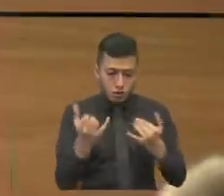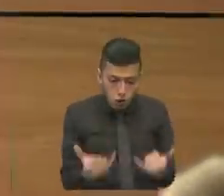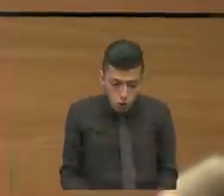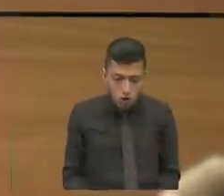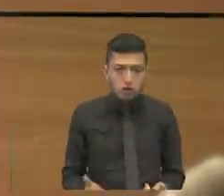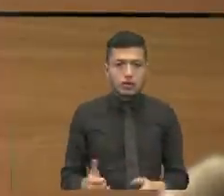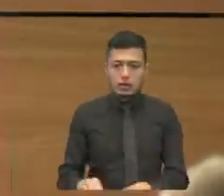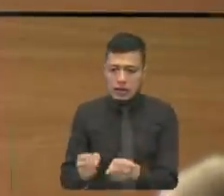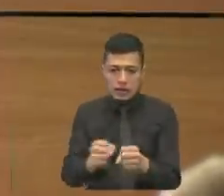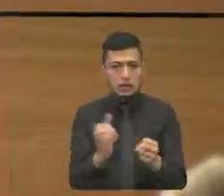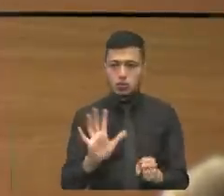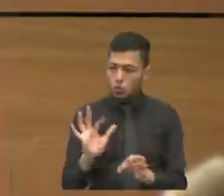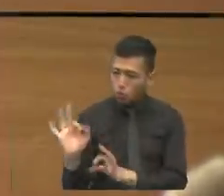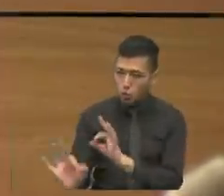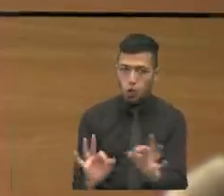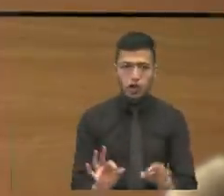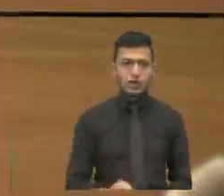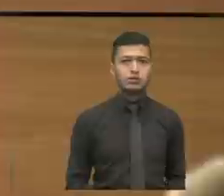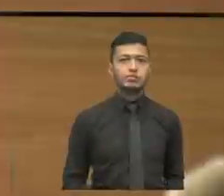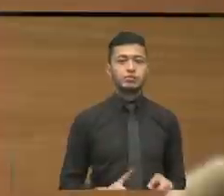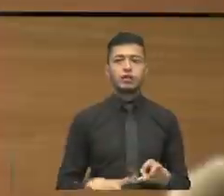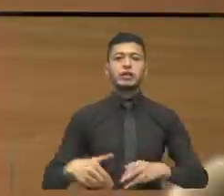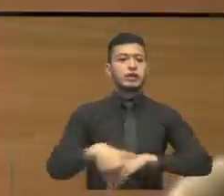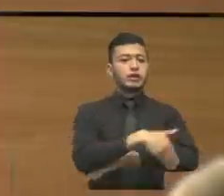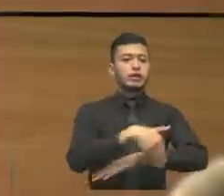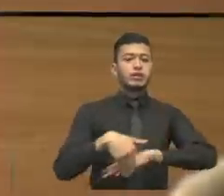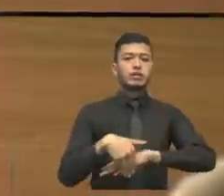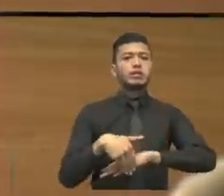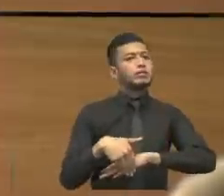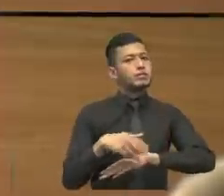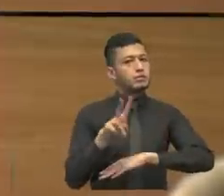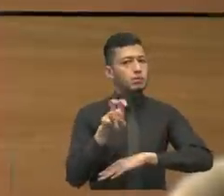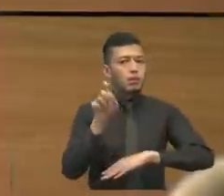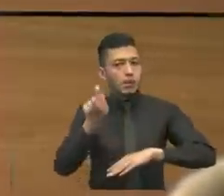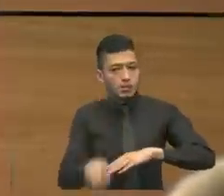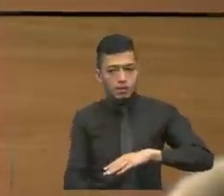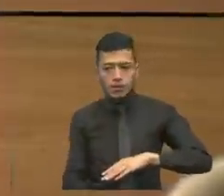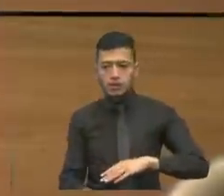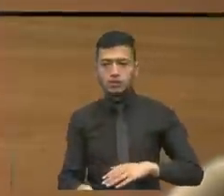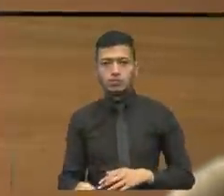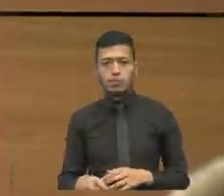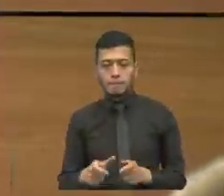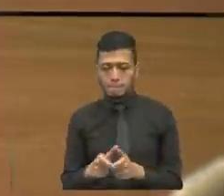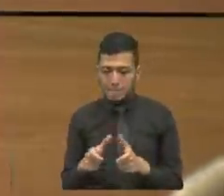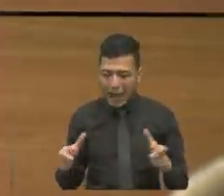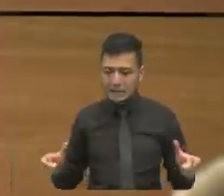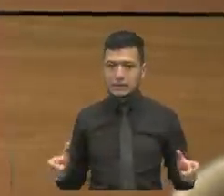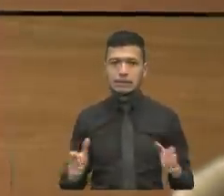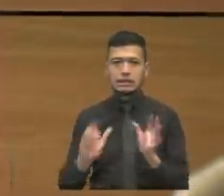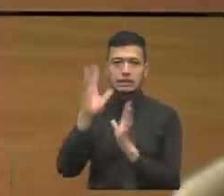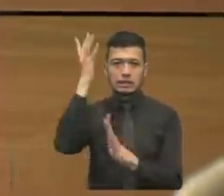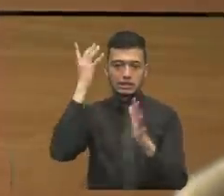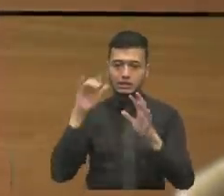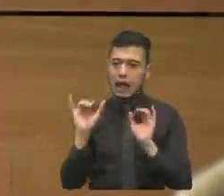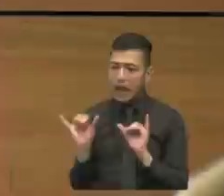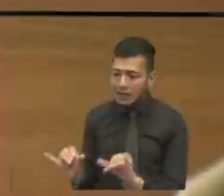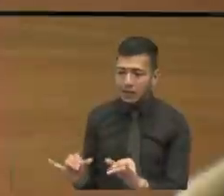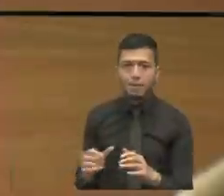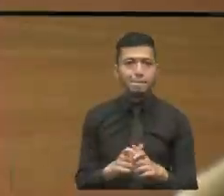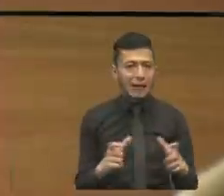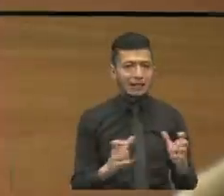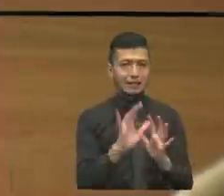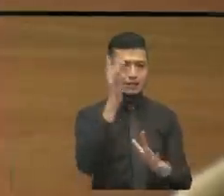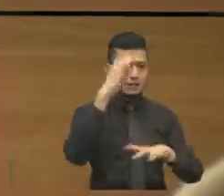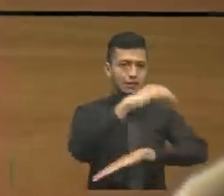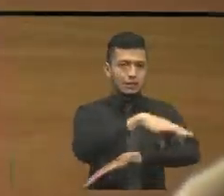vez de dañarlo. El corredor verde debe mantener o incrementar el arbolado que hay sobre el corredor. El